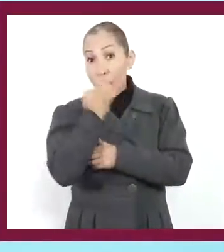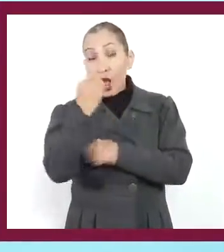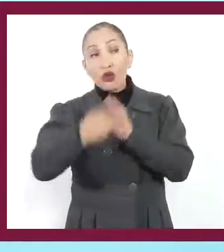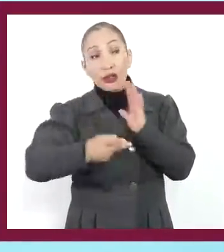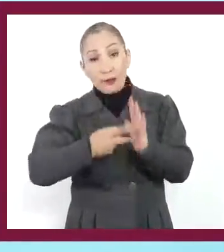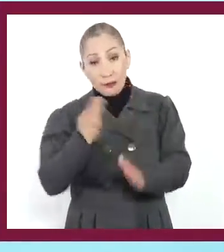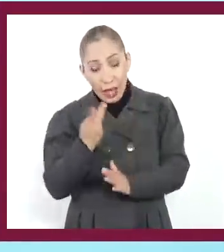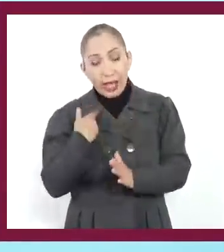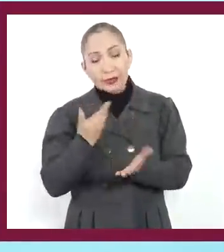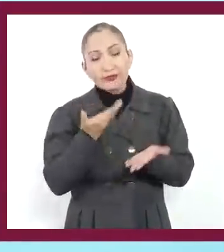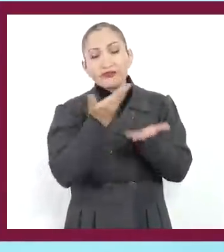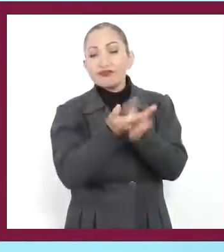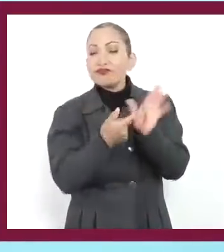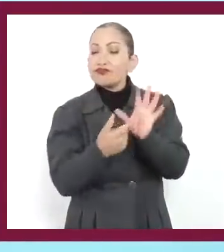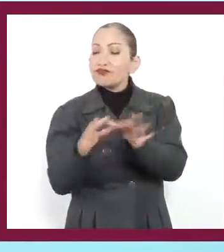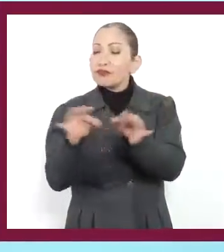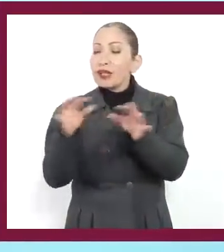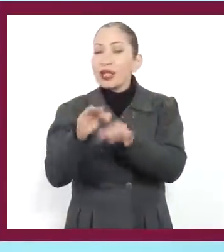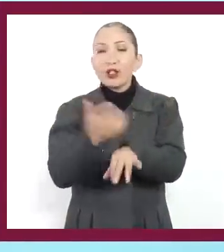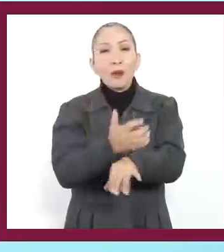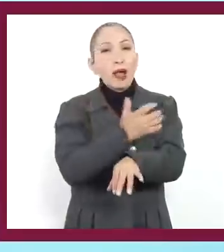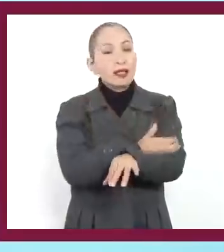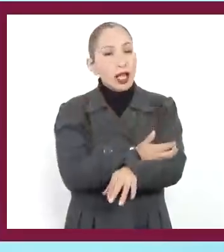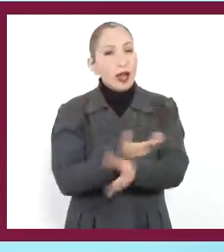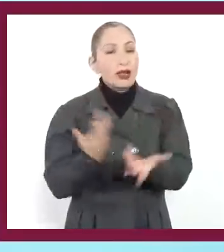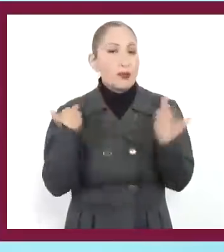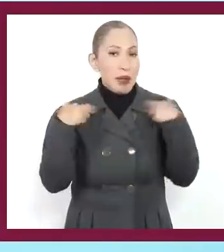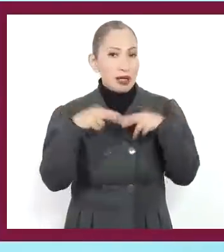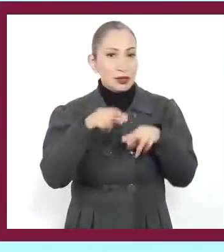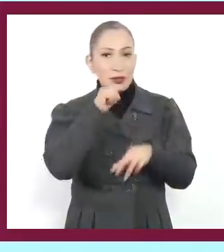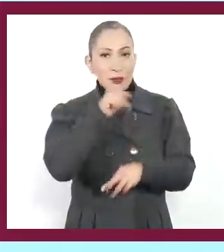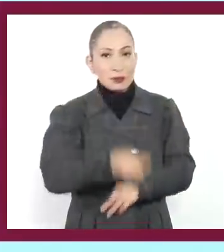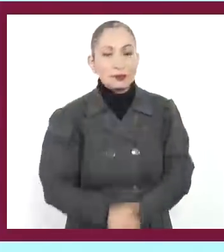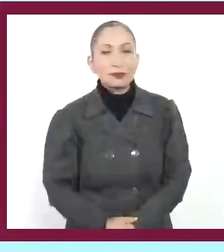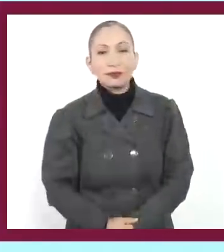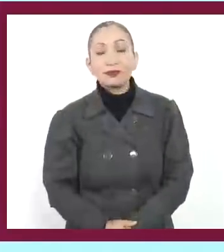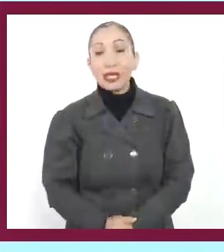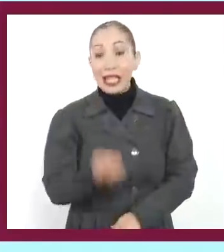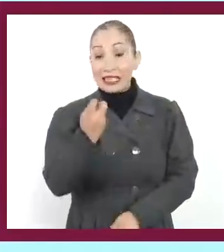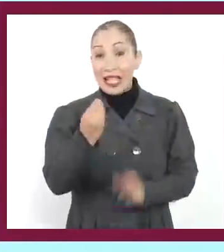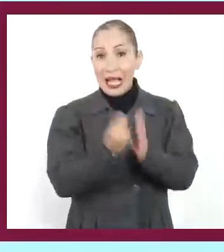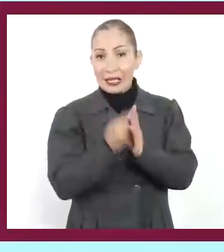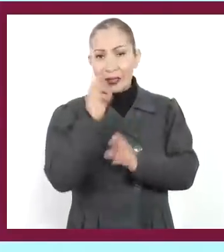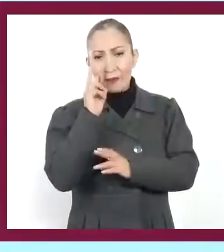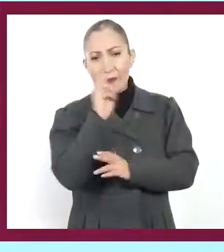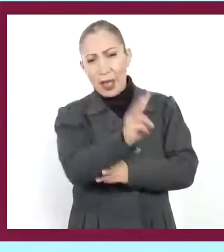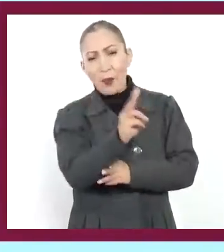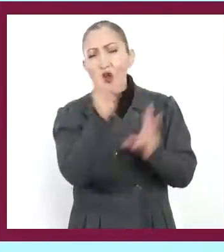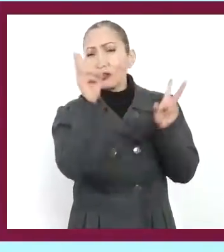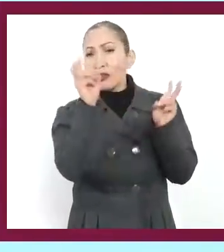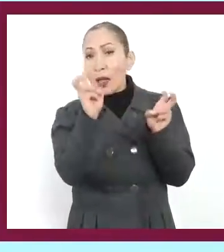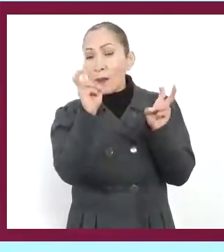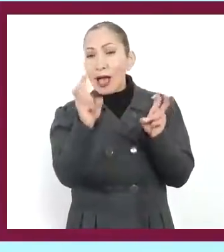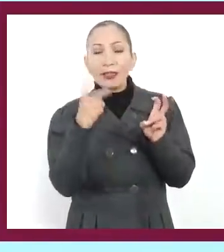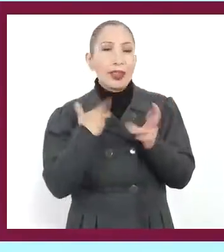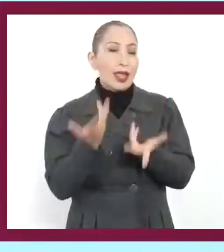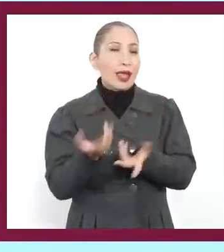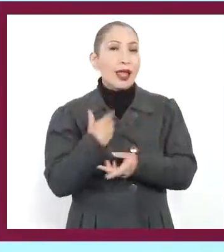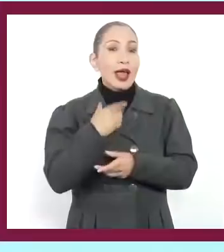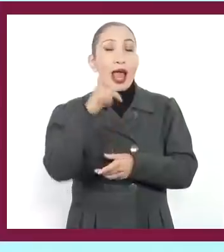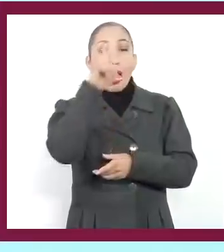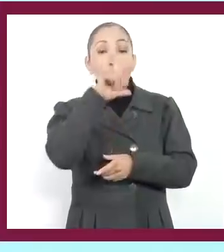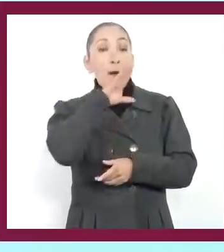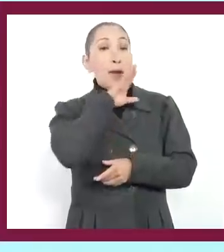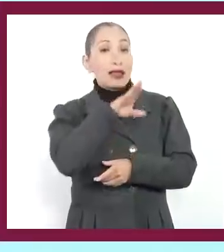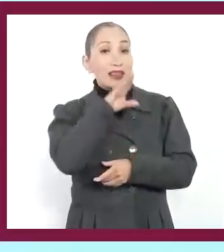la presenten a sus compañeras y compañeros y docentes. En esta sesión revisaremos un tema de la asignatura